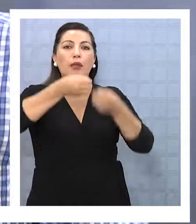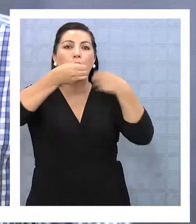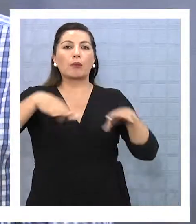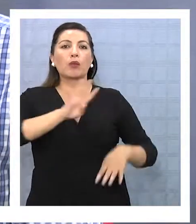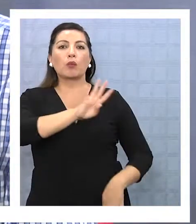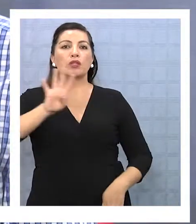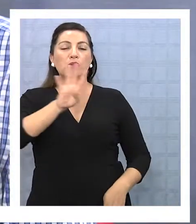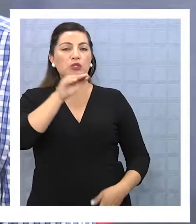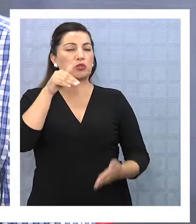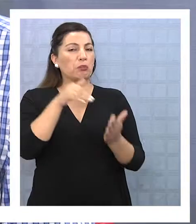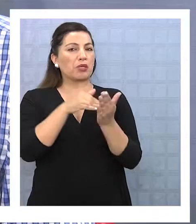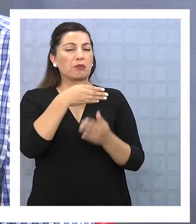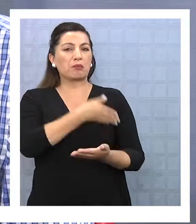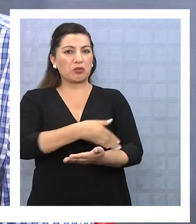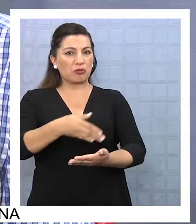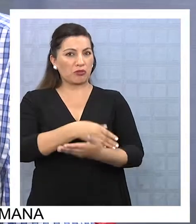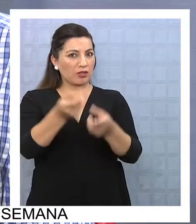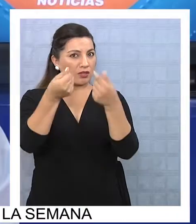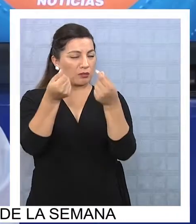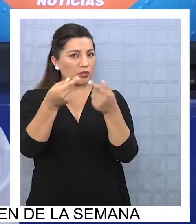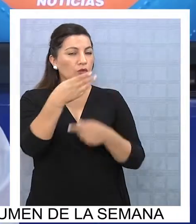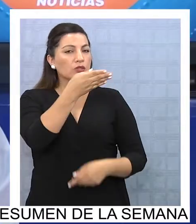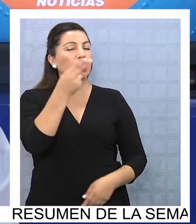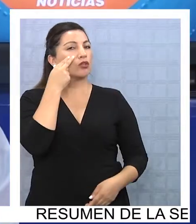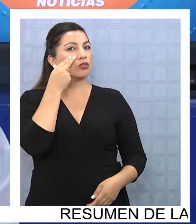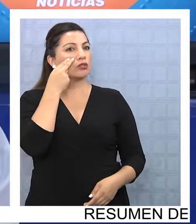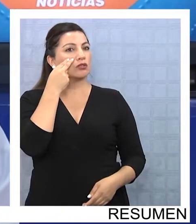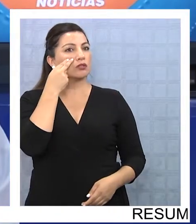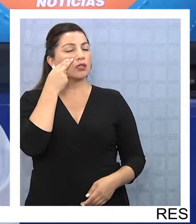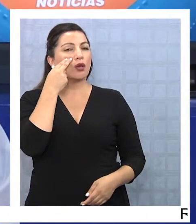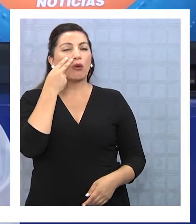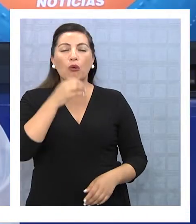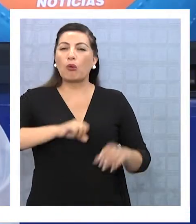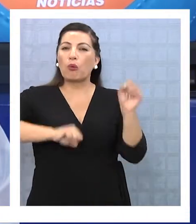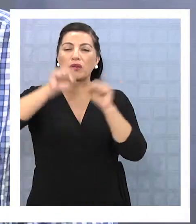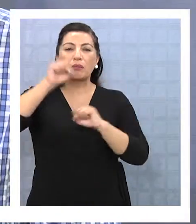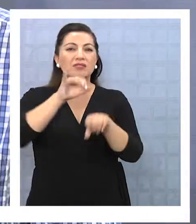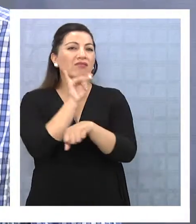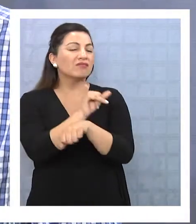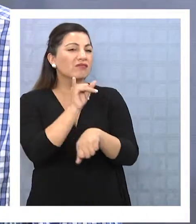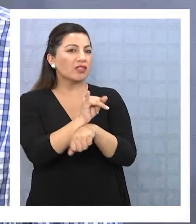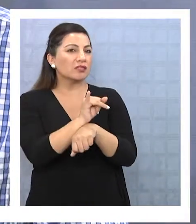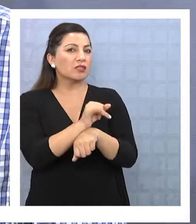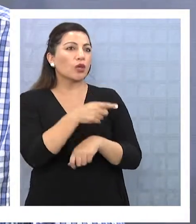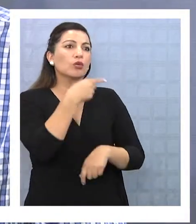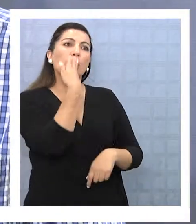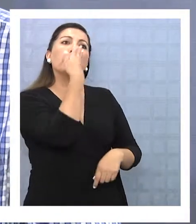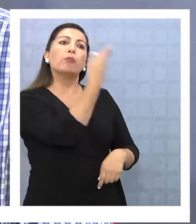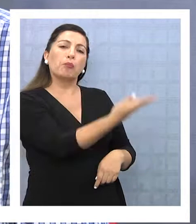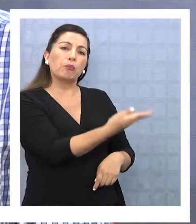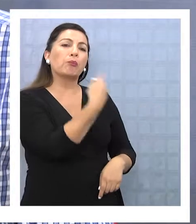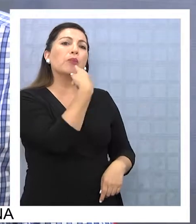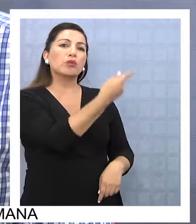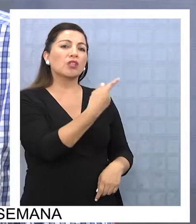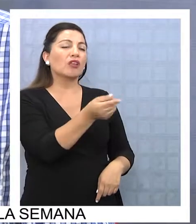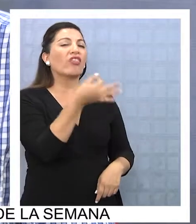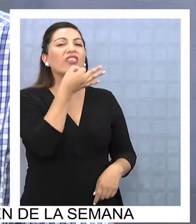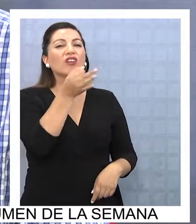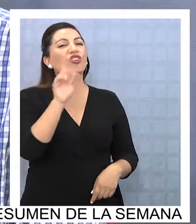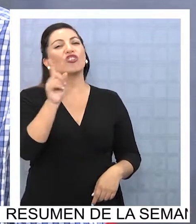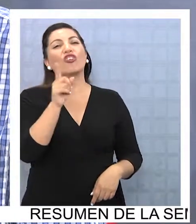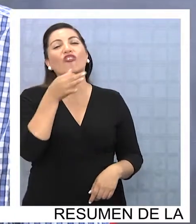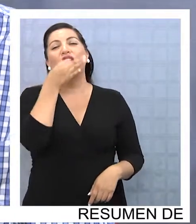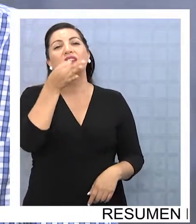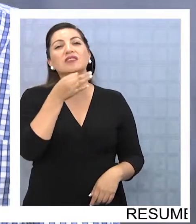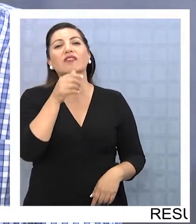por 44.000 millones de pesos en lo que se ha conocido como empresas zombies. Cuando le preguntaron sobre este tema, usted dijo que no quería entrar en detalles porque